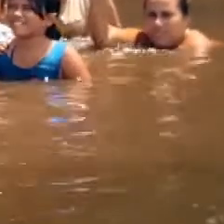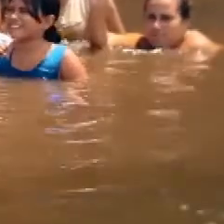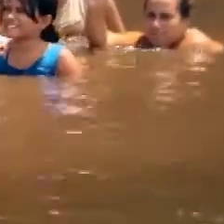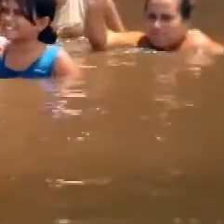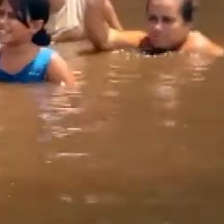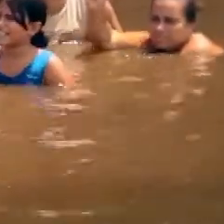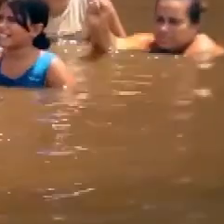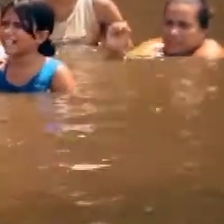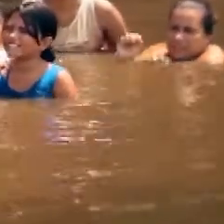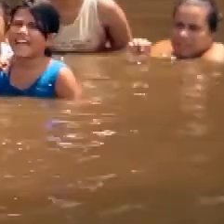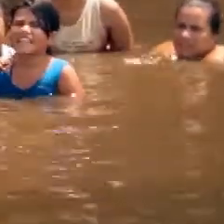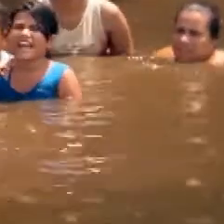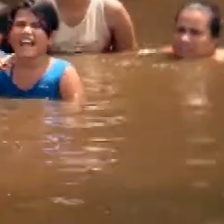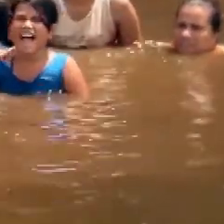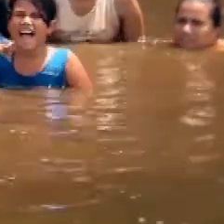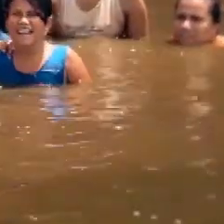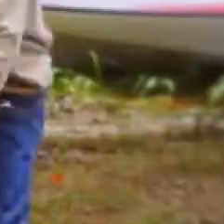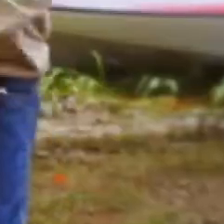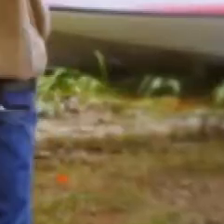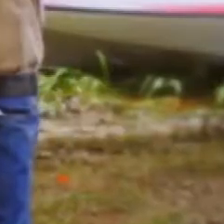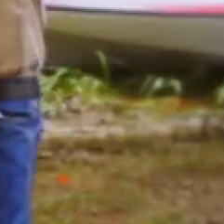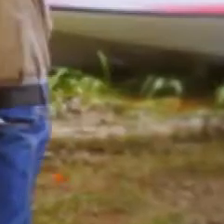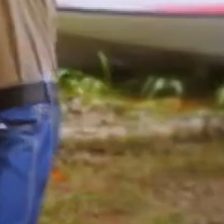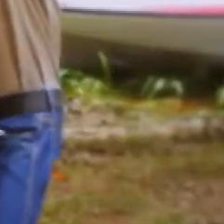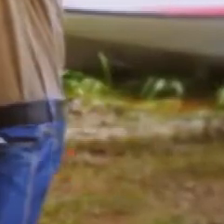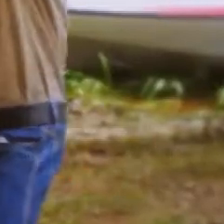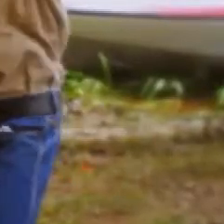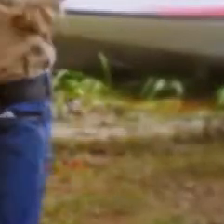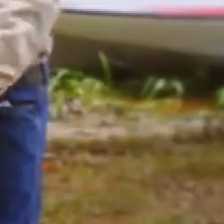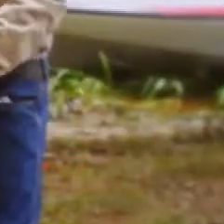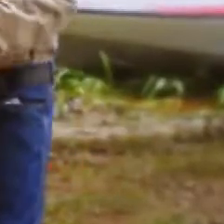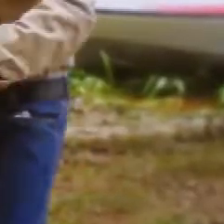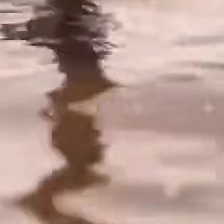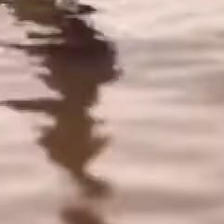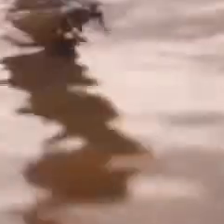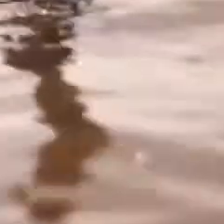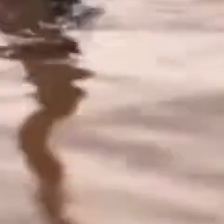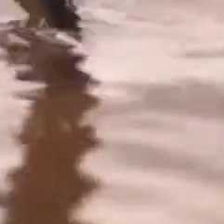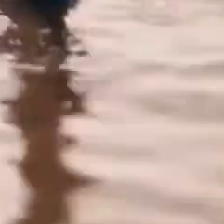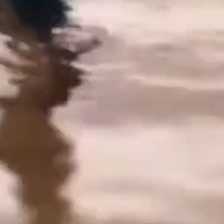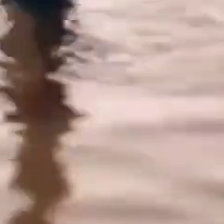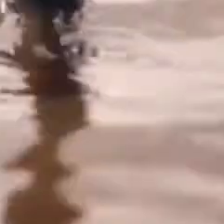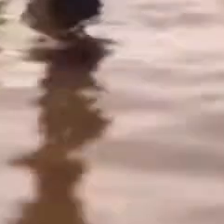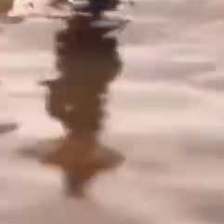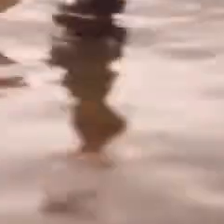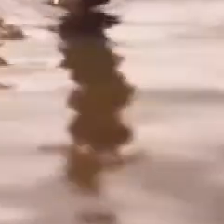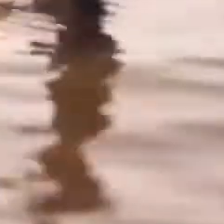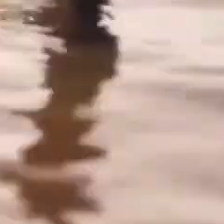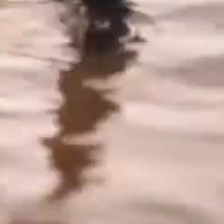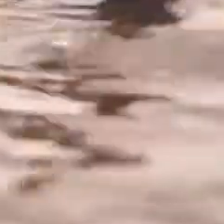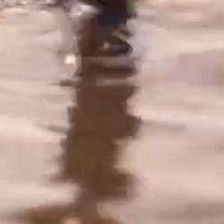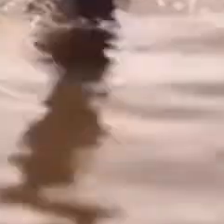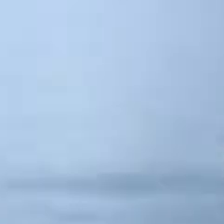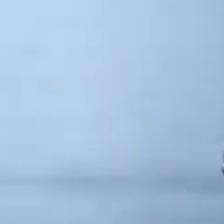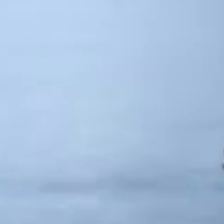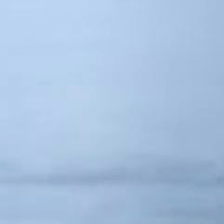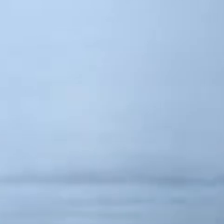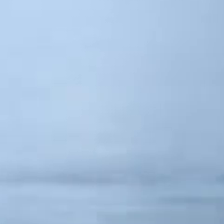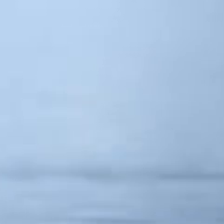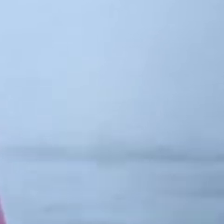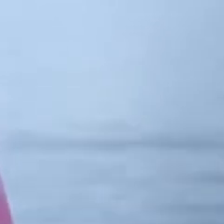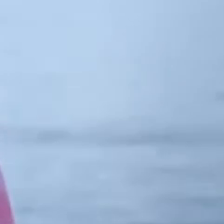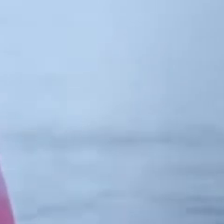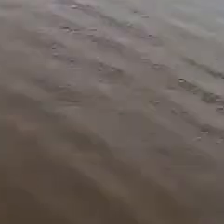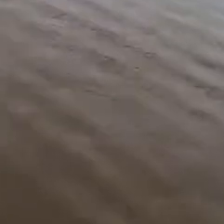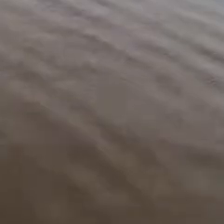¡Ey! ¡Cuidemos nuestra ciénaga! ¡Ey! ¡Cuidemos nuestra ciénaga! ¡Ey! ¡Cuidemos nuestra ciénaga!